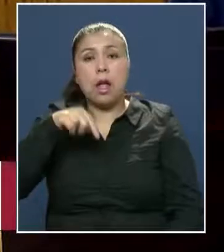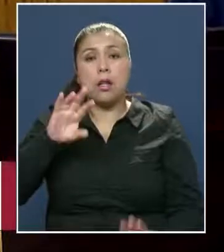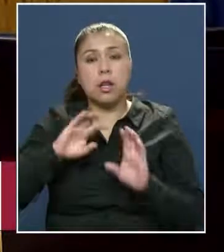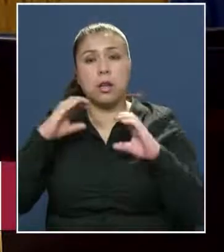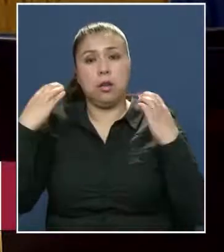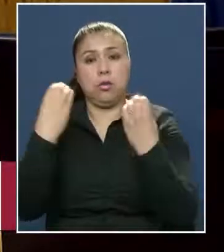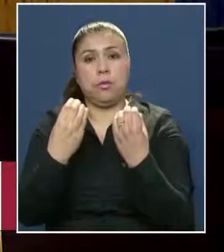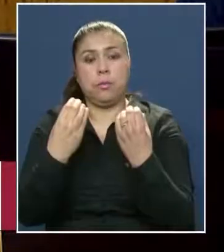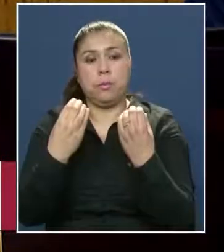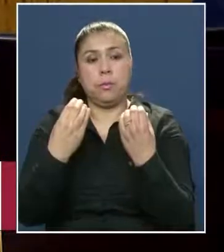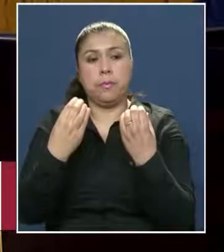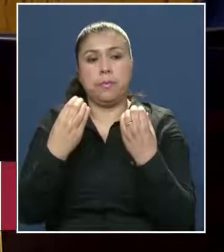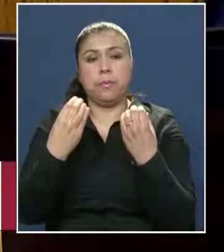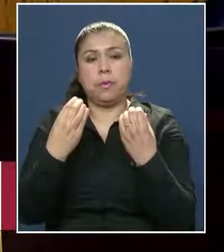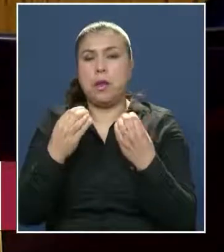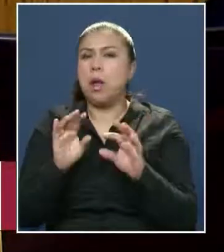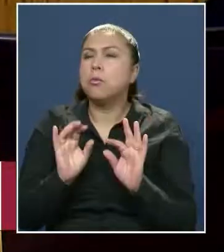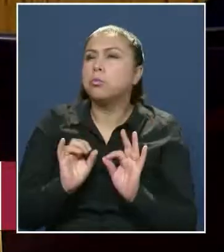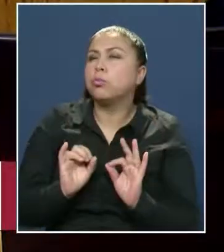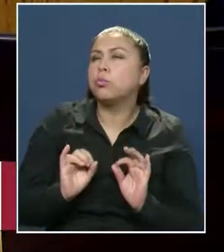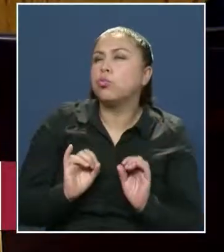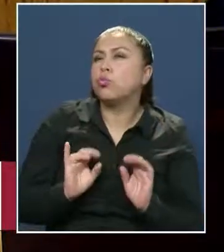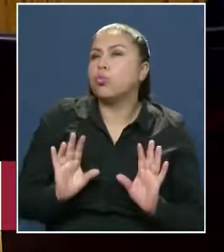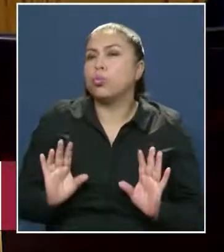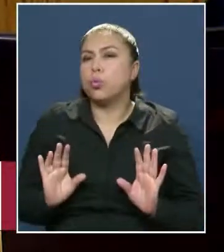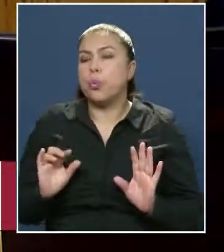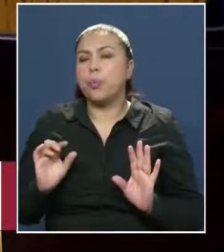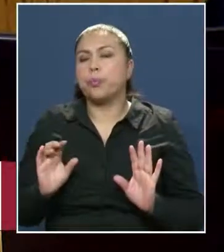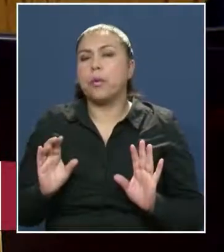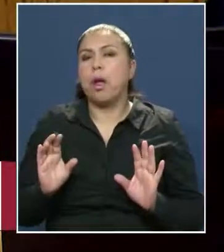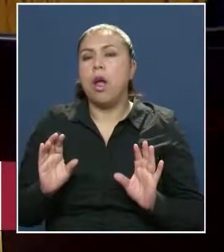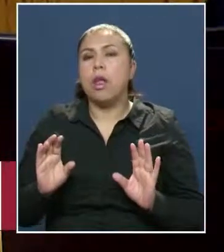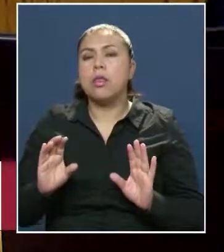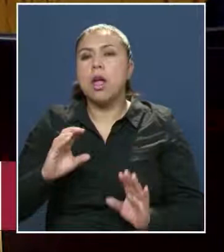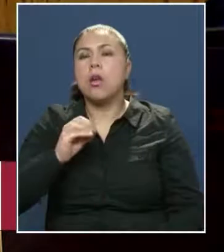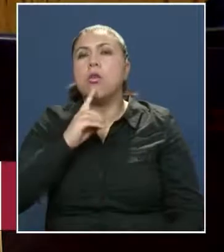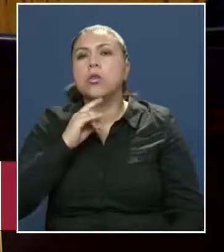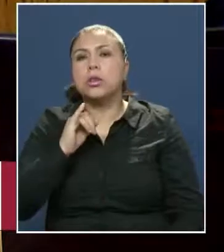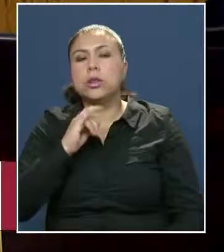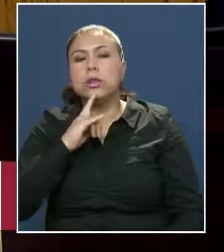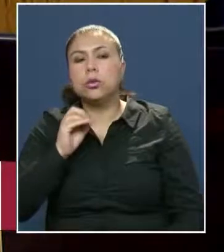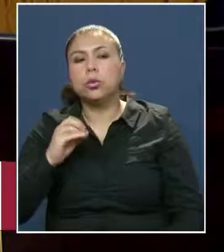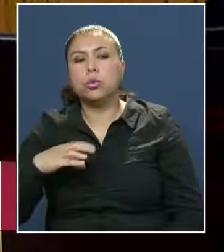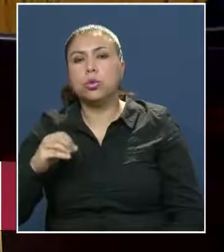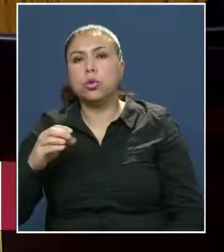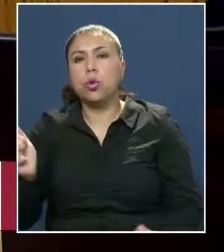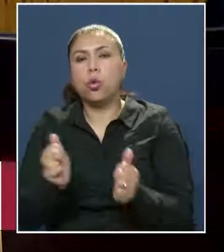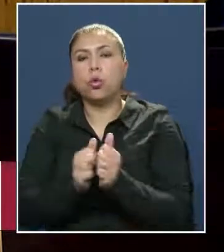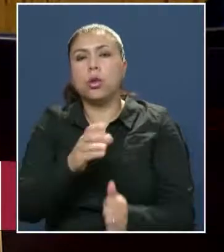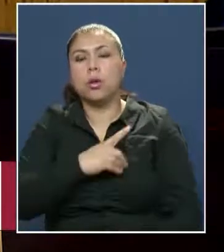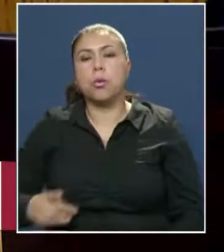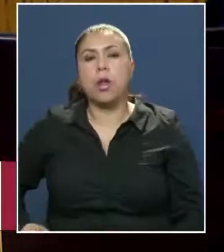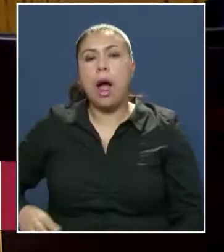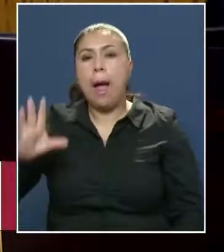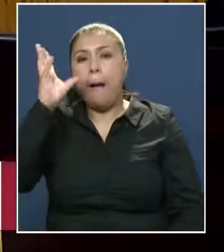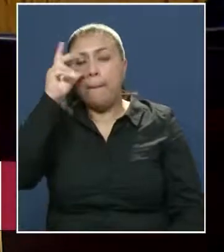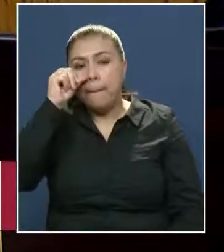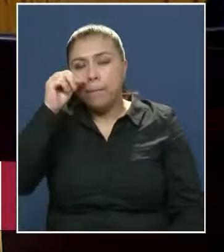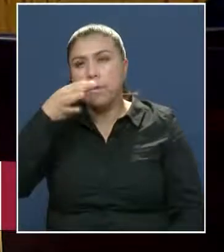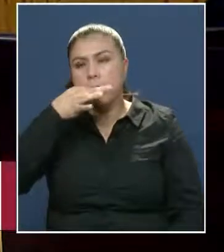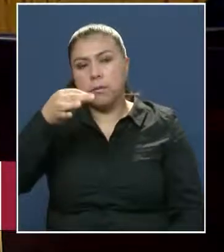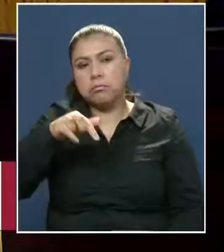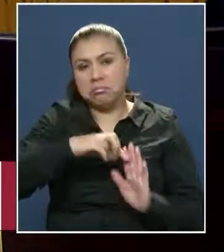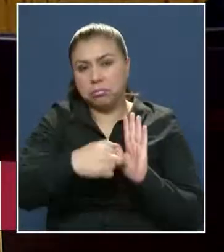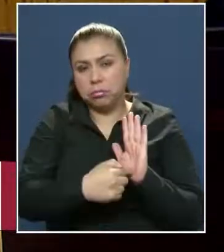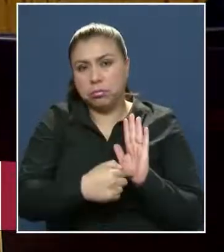corporación. Casualmente me tocó estar en la Comisión de Constitución cuando usted junto a la diputada Camila Vallejo ingresaron a este proyecto y vi cómo